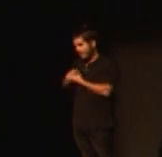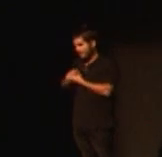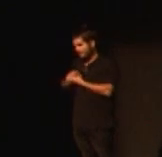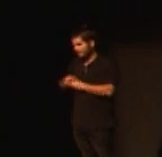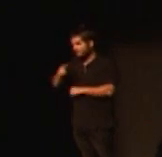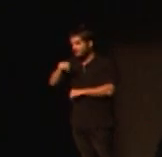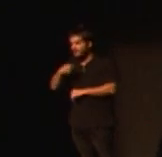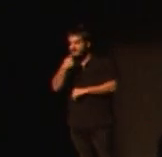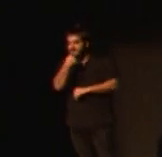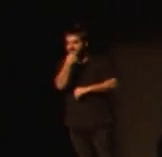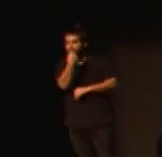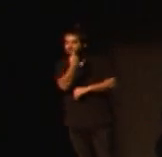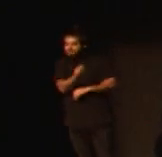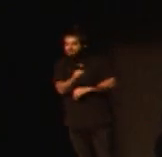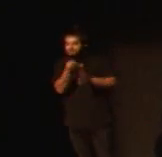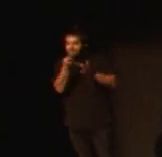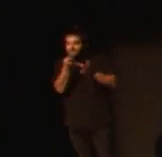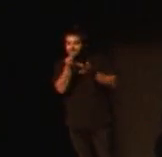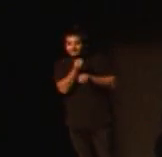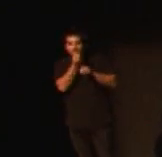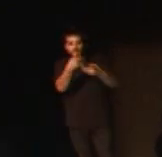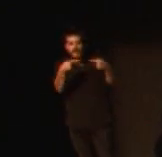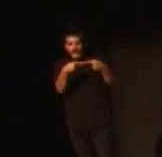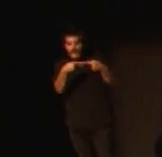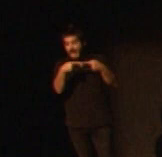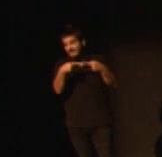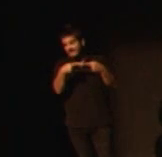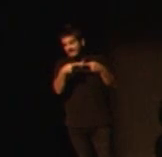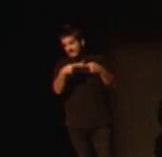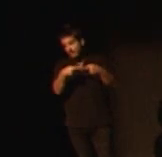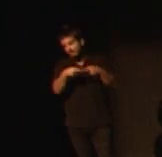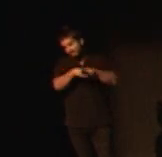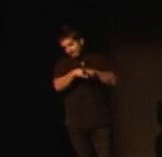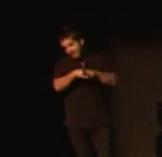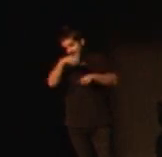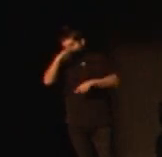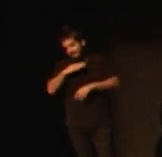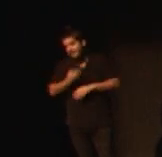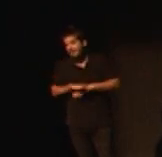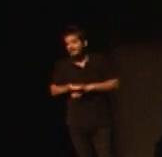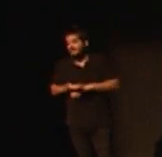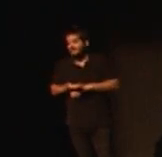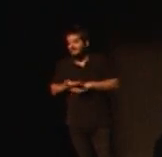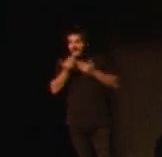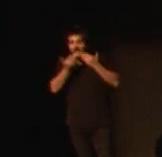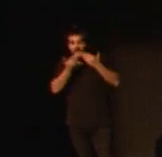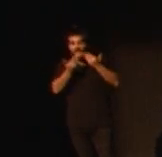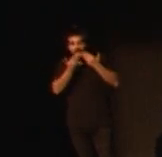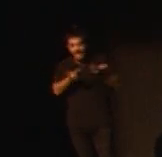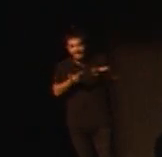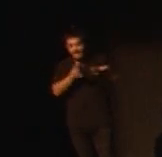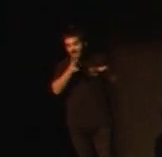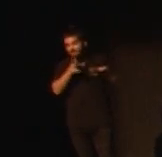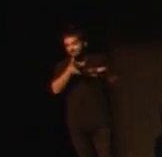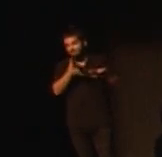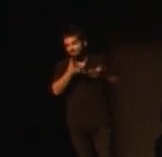su hermano, tío y mío, Salvador, gracias por respetar y dar continuidad a la visión que un día mi padre soñó. Eres y